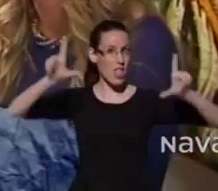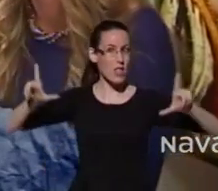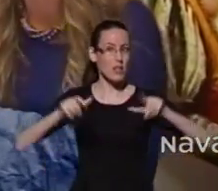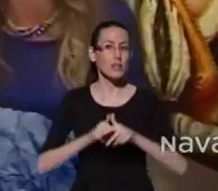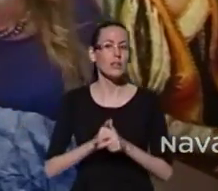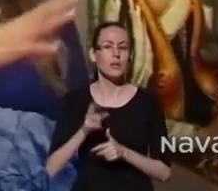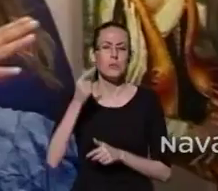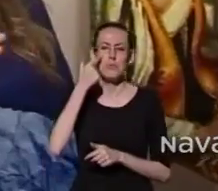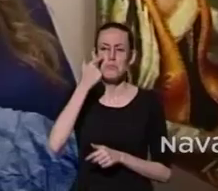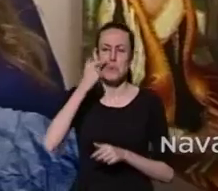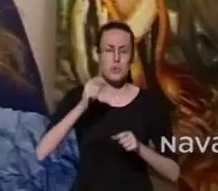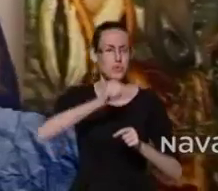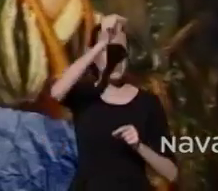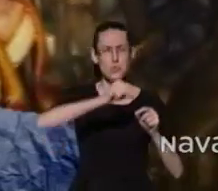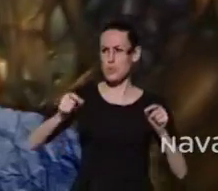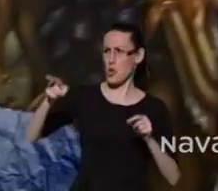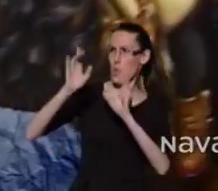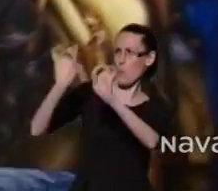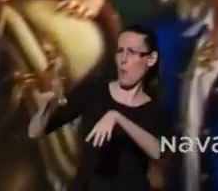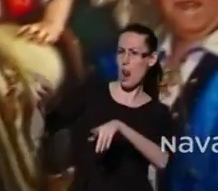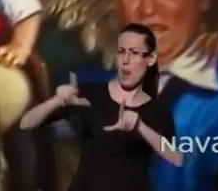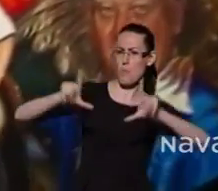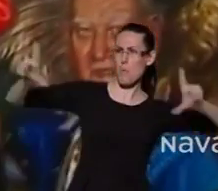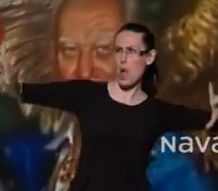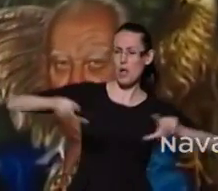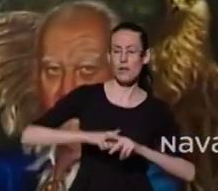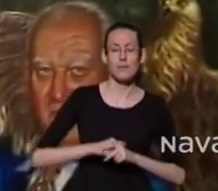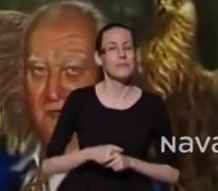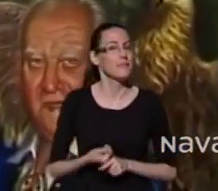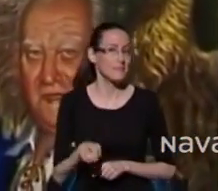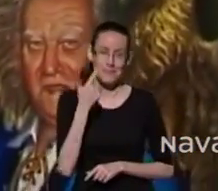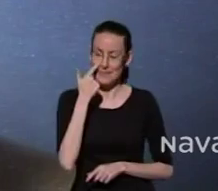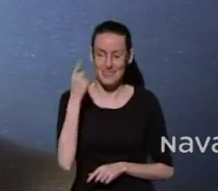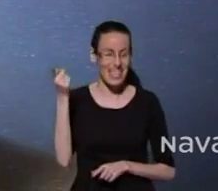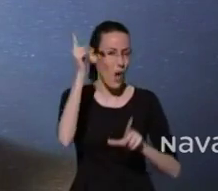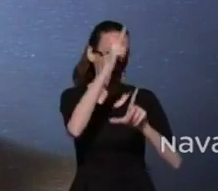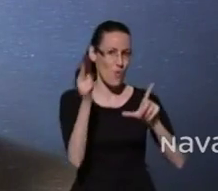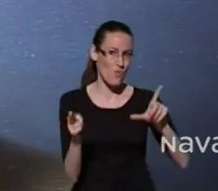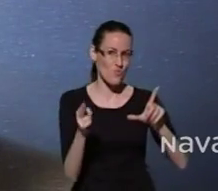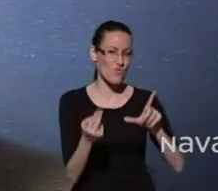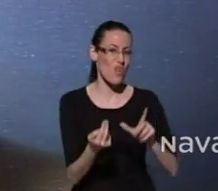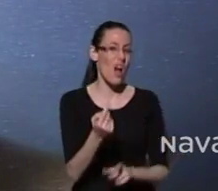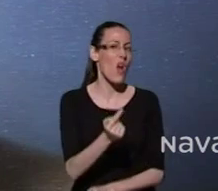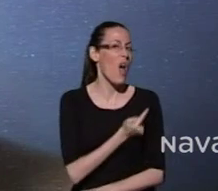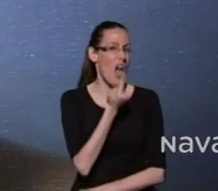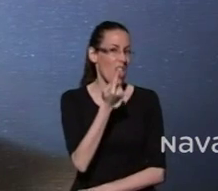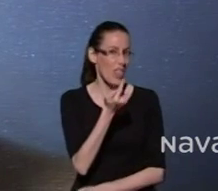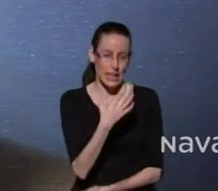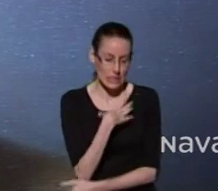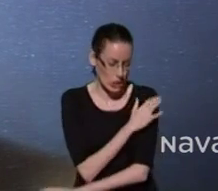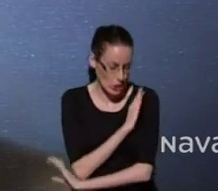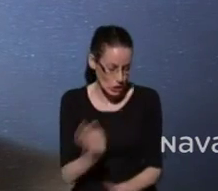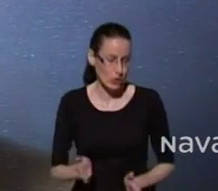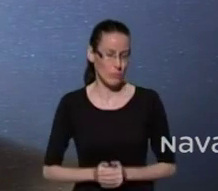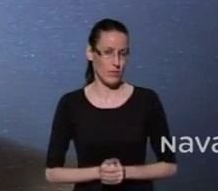pues me gusta este tamaño. Sí, sí. Mira, Paula, un cuadro de estos no se puede hacer de un día para otro. Y ¿no? Te explico por qué.